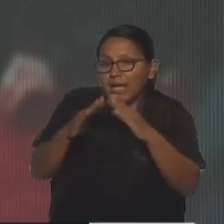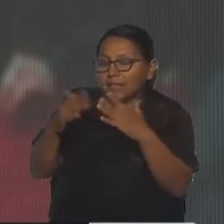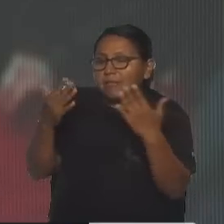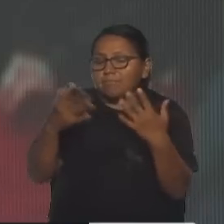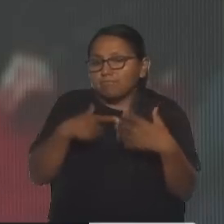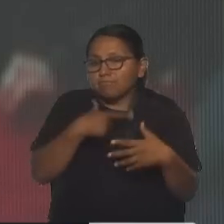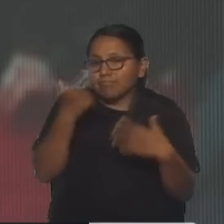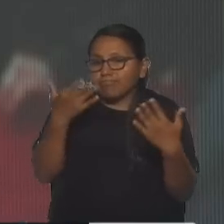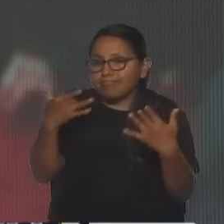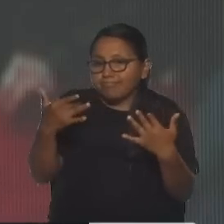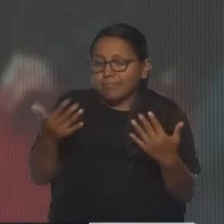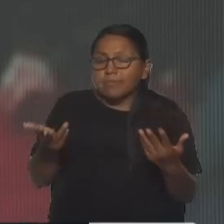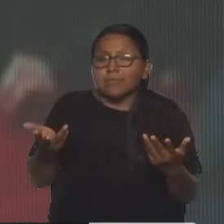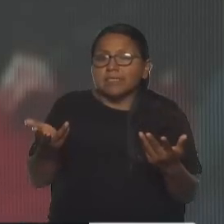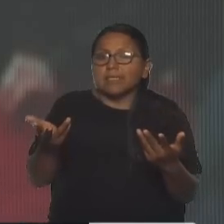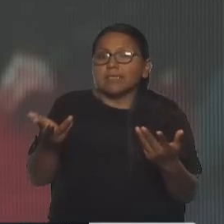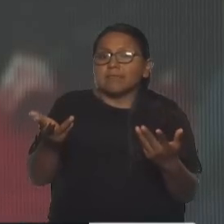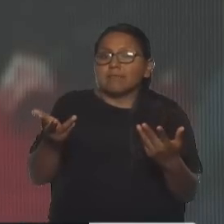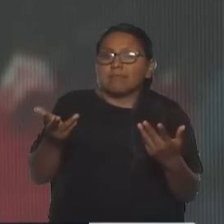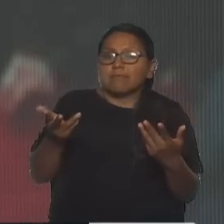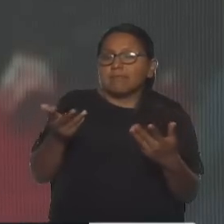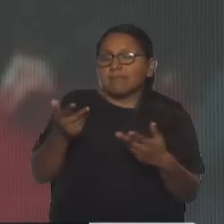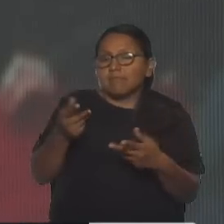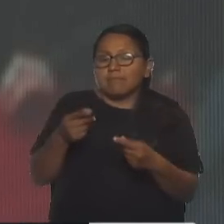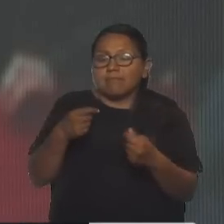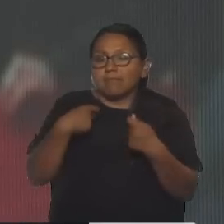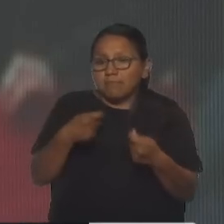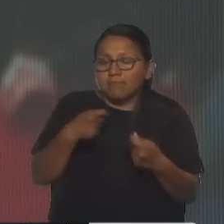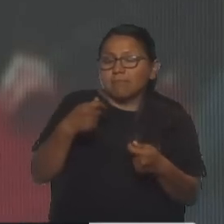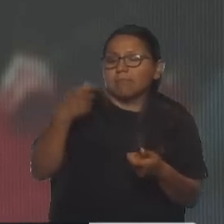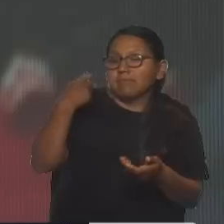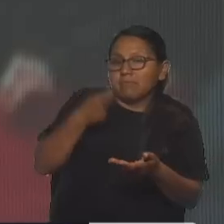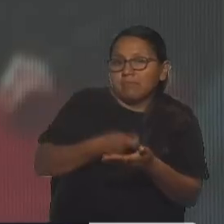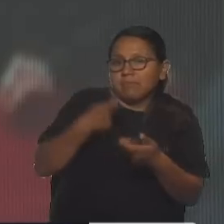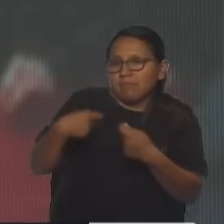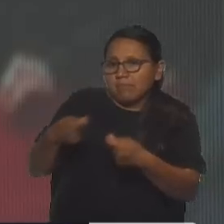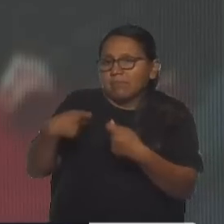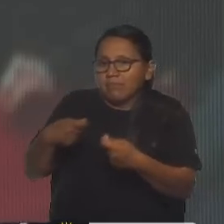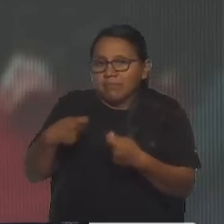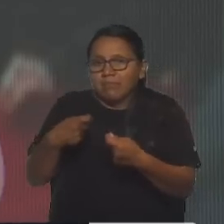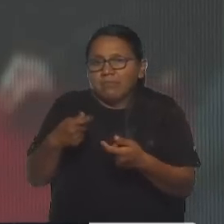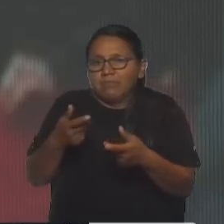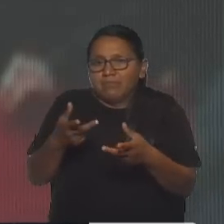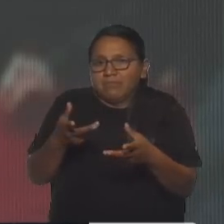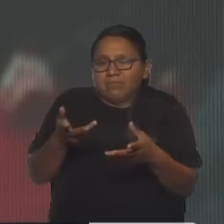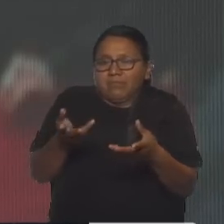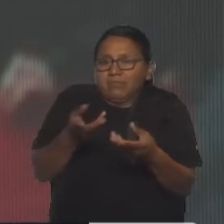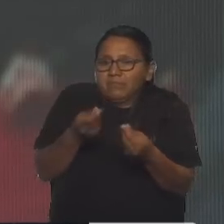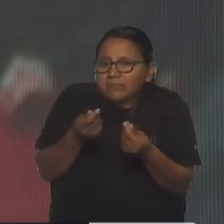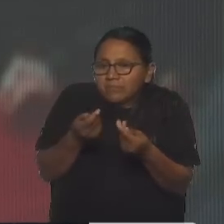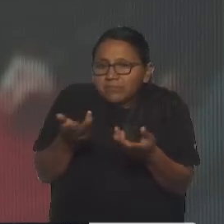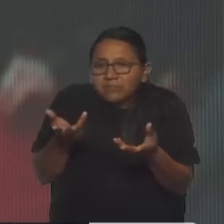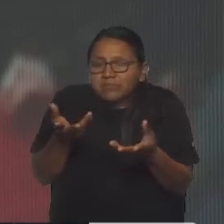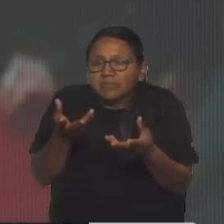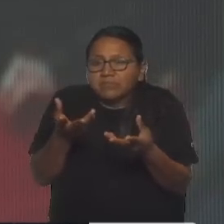Entonces, llega un momento en que si tú tienes un gasto de hipoteca, al final el dinero da para lo que da. ¿Qué